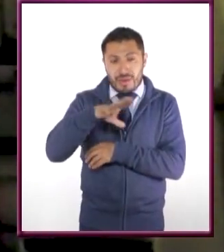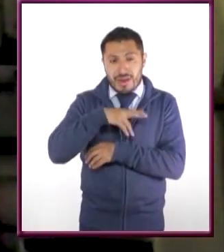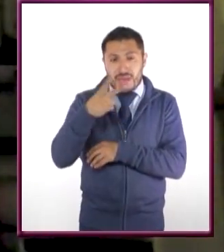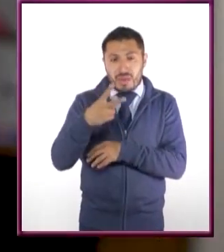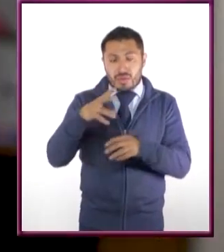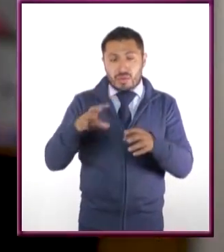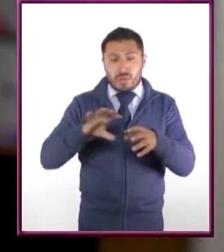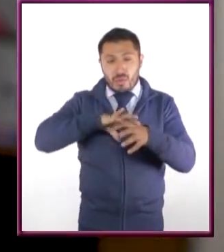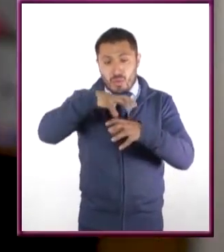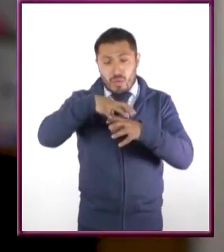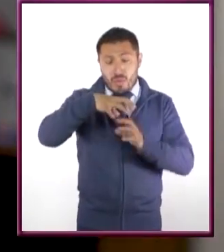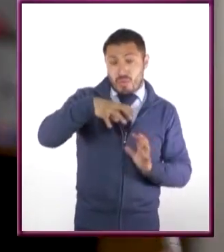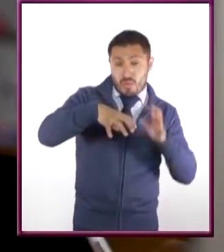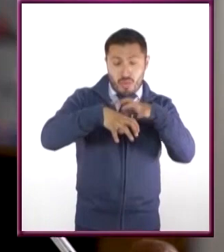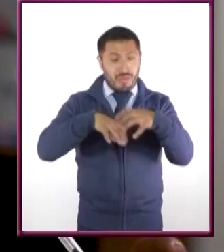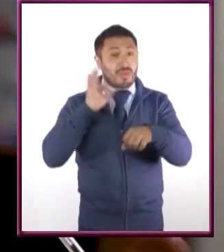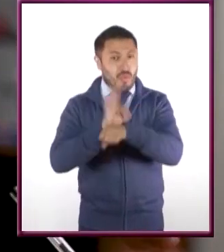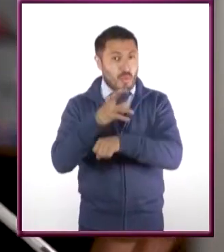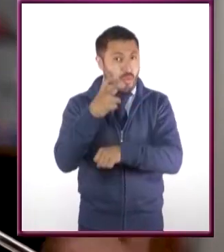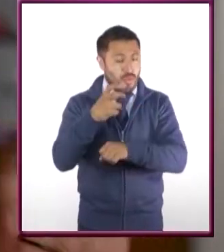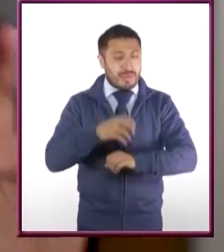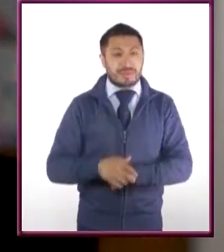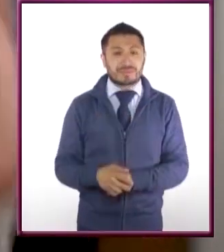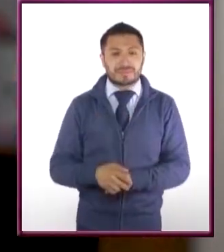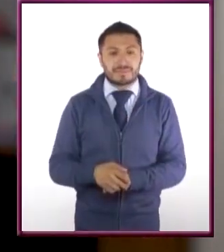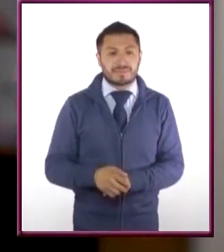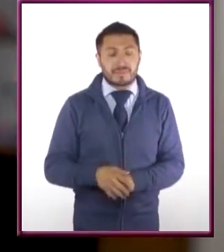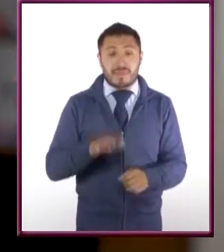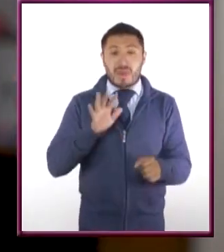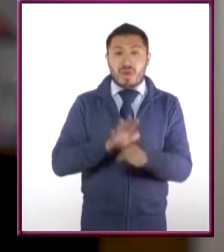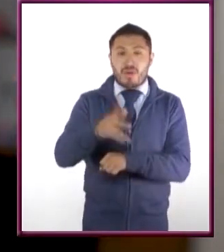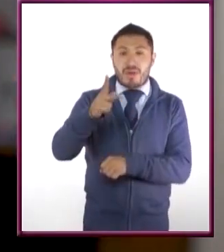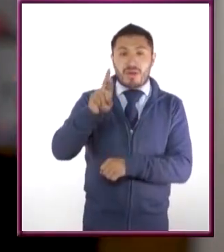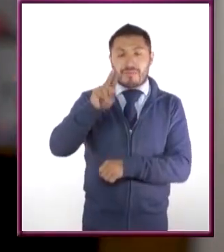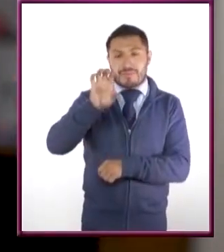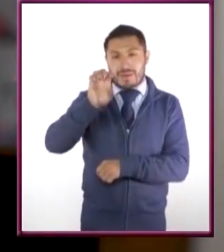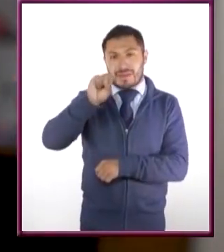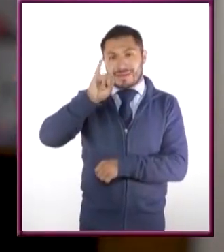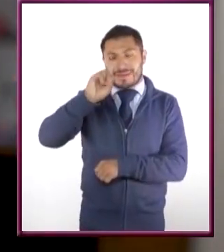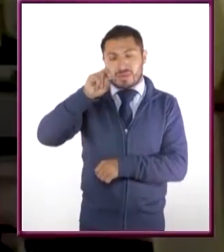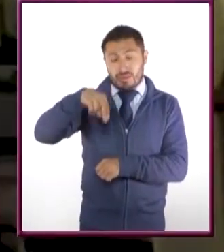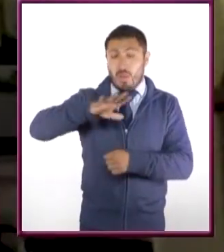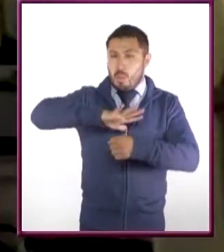protección. Alejandro, ¿cuál es la presión en el fondo del mar?